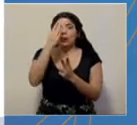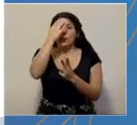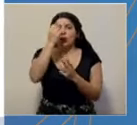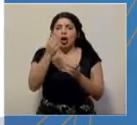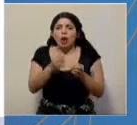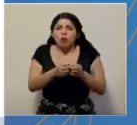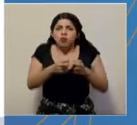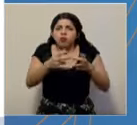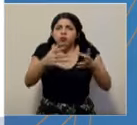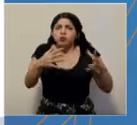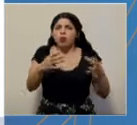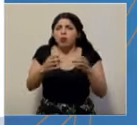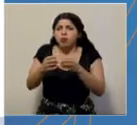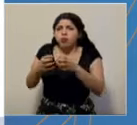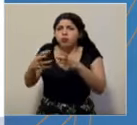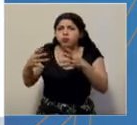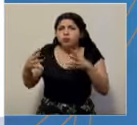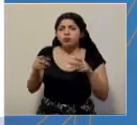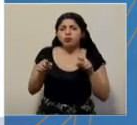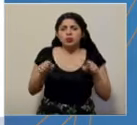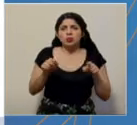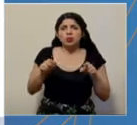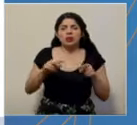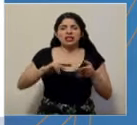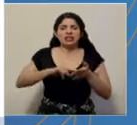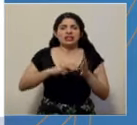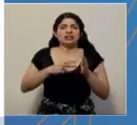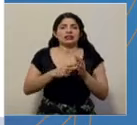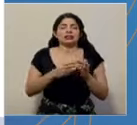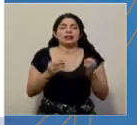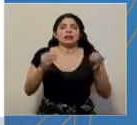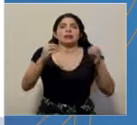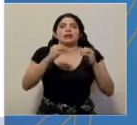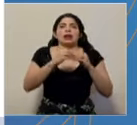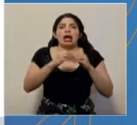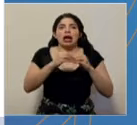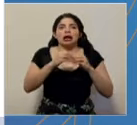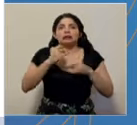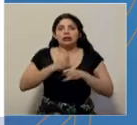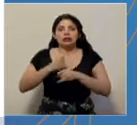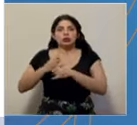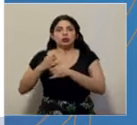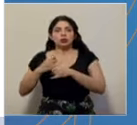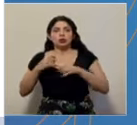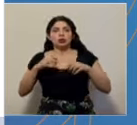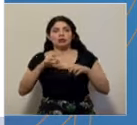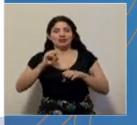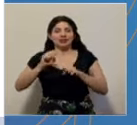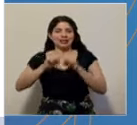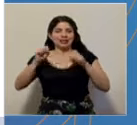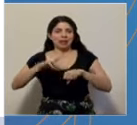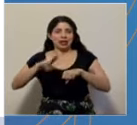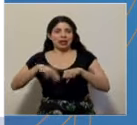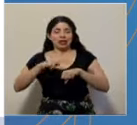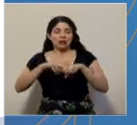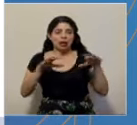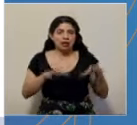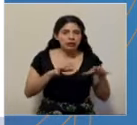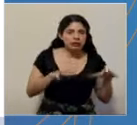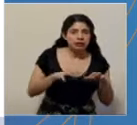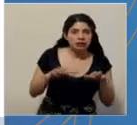casos ha implicado una mayor activación por parte de las instituciones del Sistema Nacional,